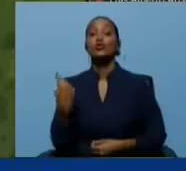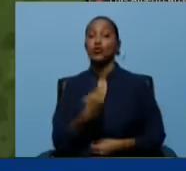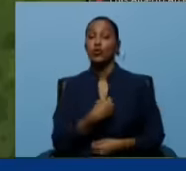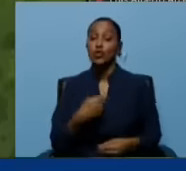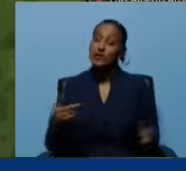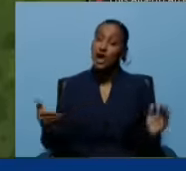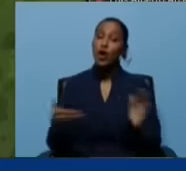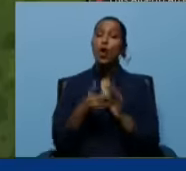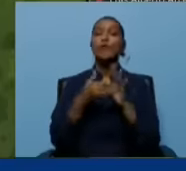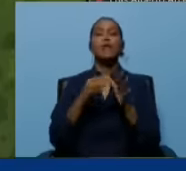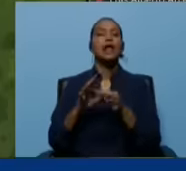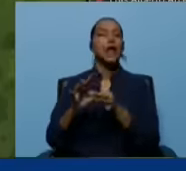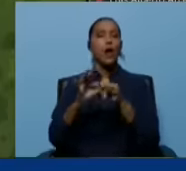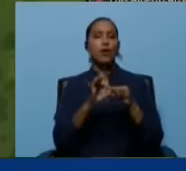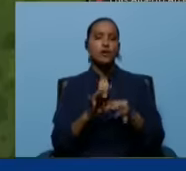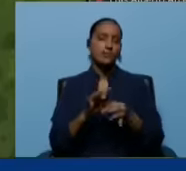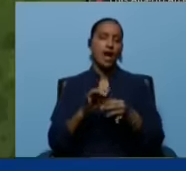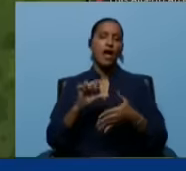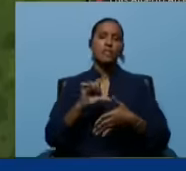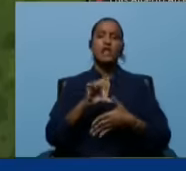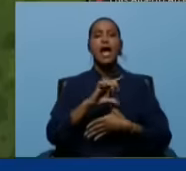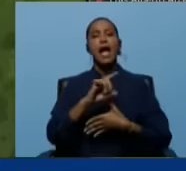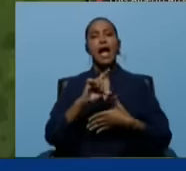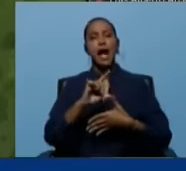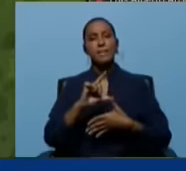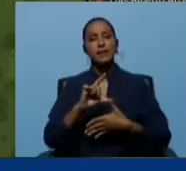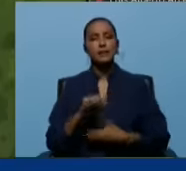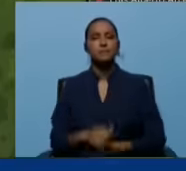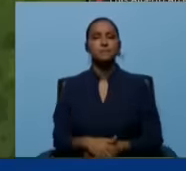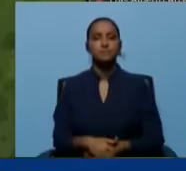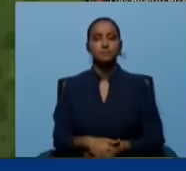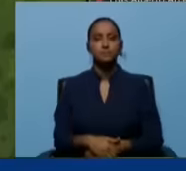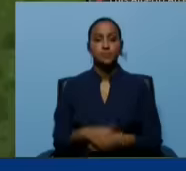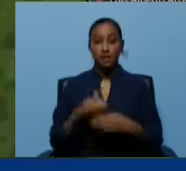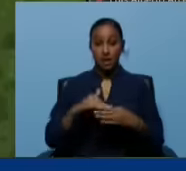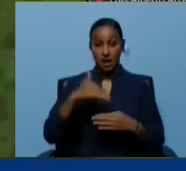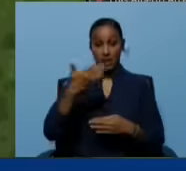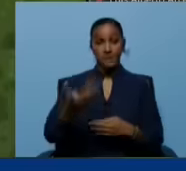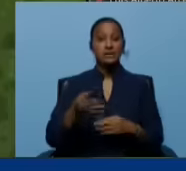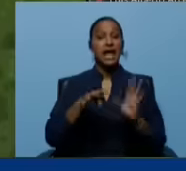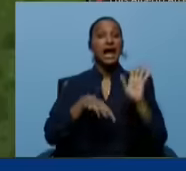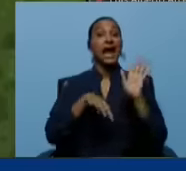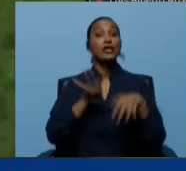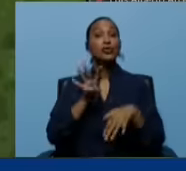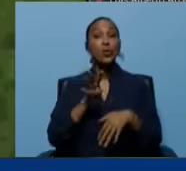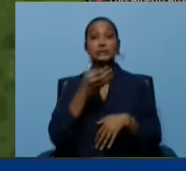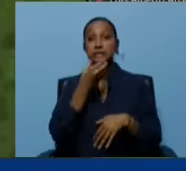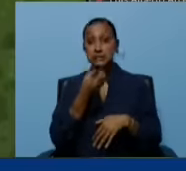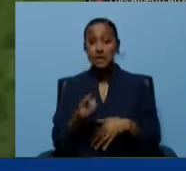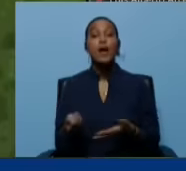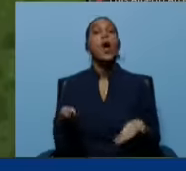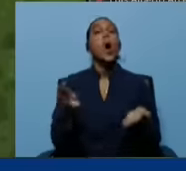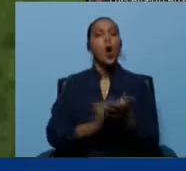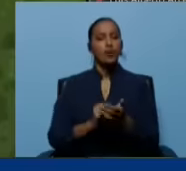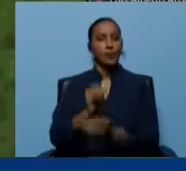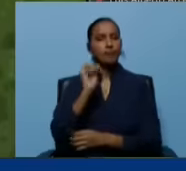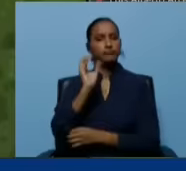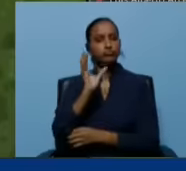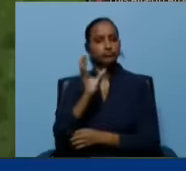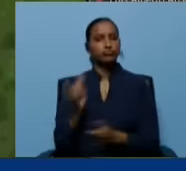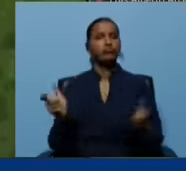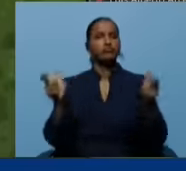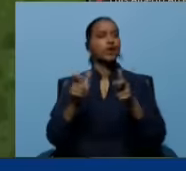América. La 24 cumbre ordinaria que realizaremos el próximo 14 de diciembre, de manera presencial en La